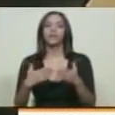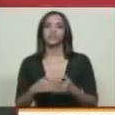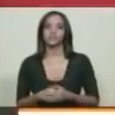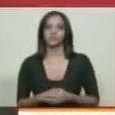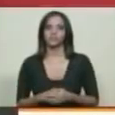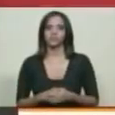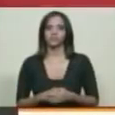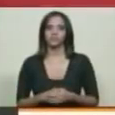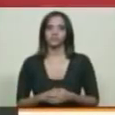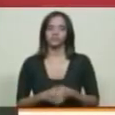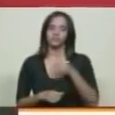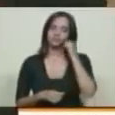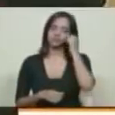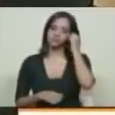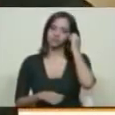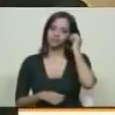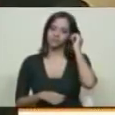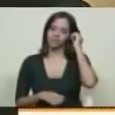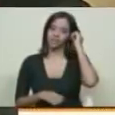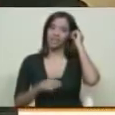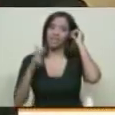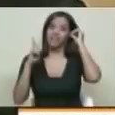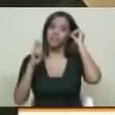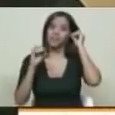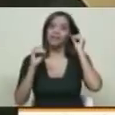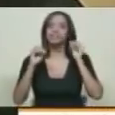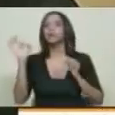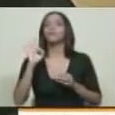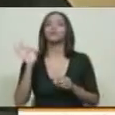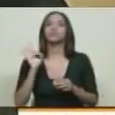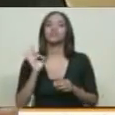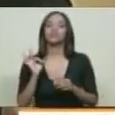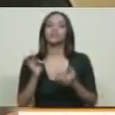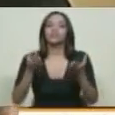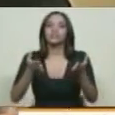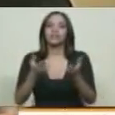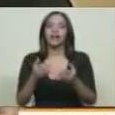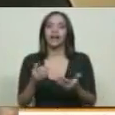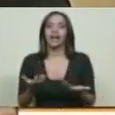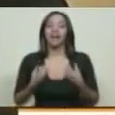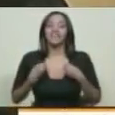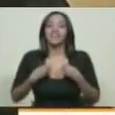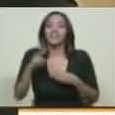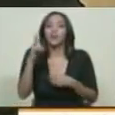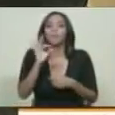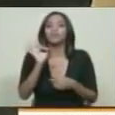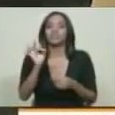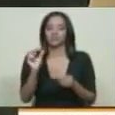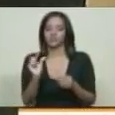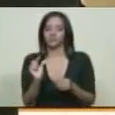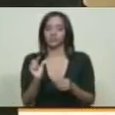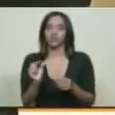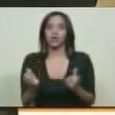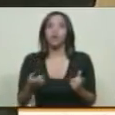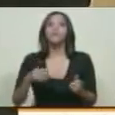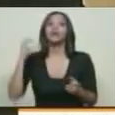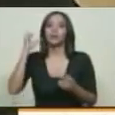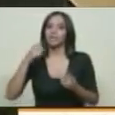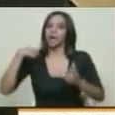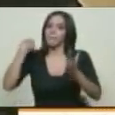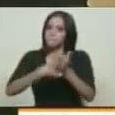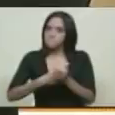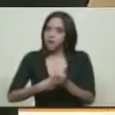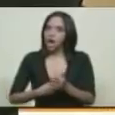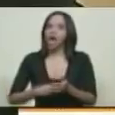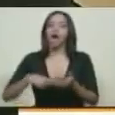Imagínate. Y el 20% sí que queda. En 10 años han sobrevivido el 2%. Porque en Europa tienes que pagar impuestos, tienes que pagar